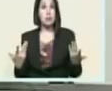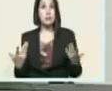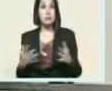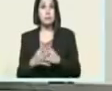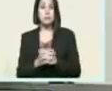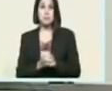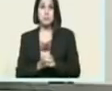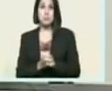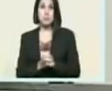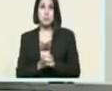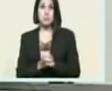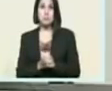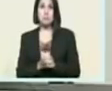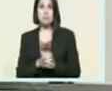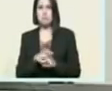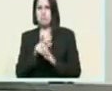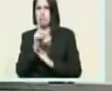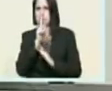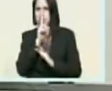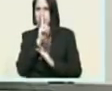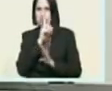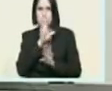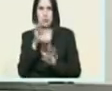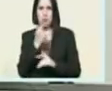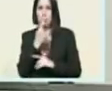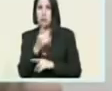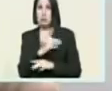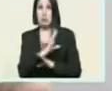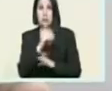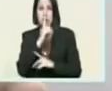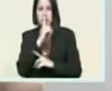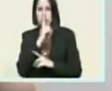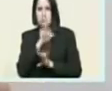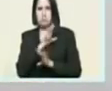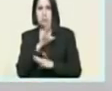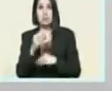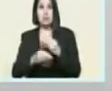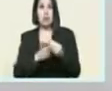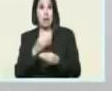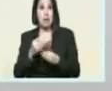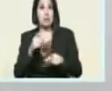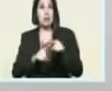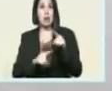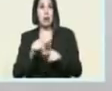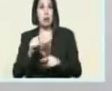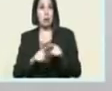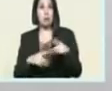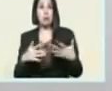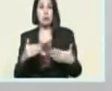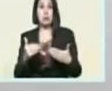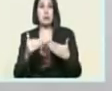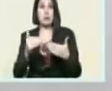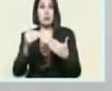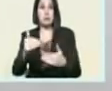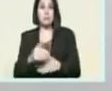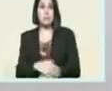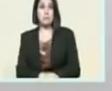Aquí está calladito, como dicen. Calladito, calladito, se llega lejito.